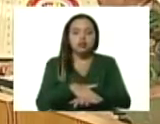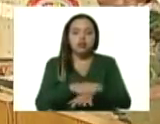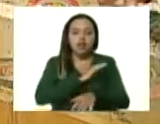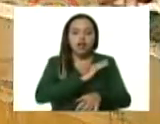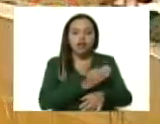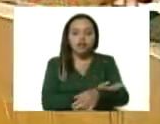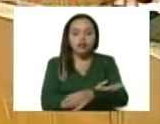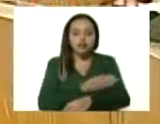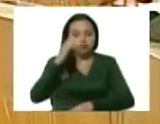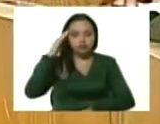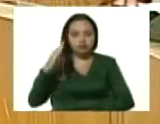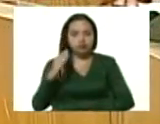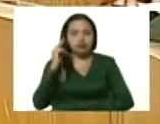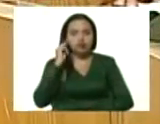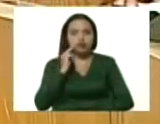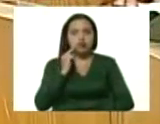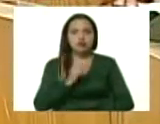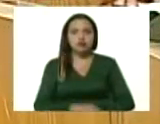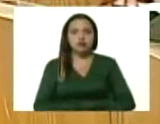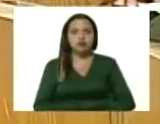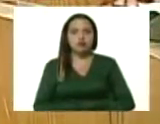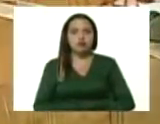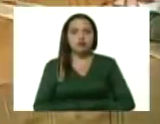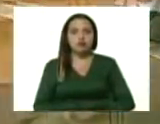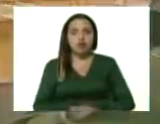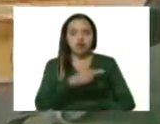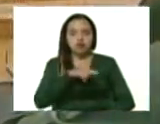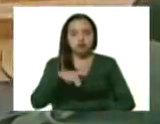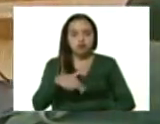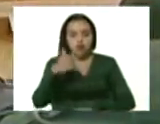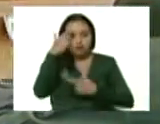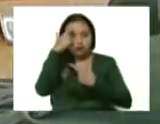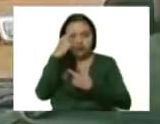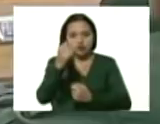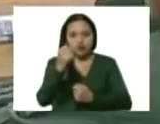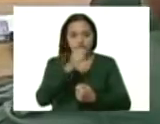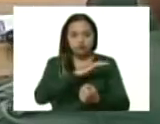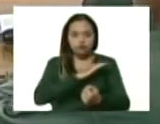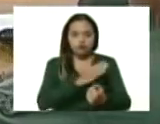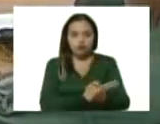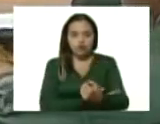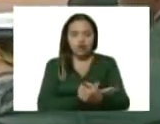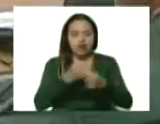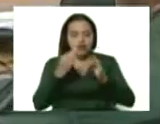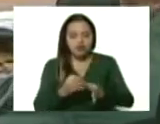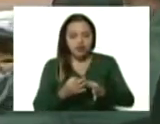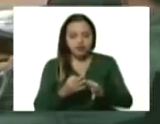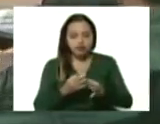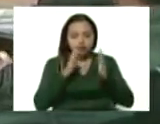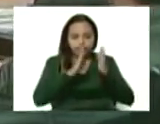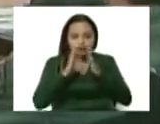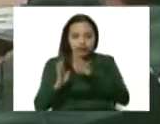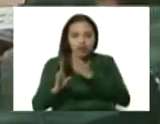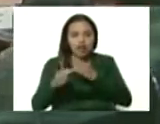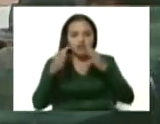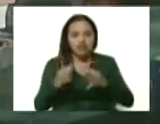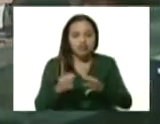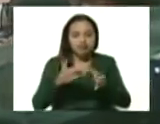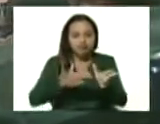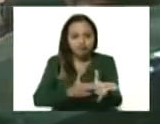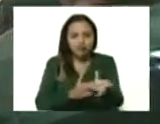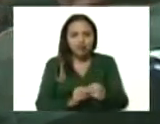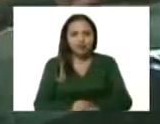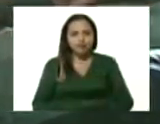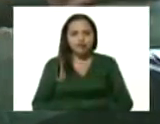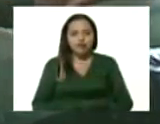Nacional Bolivariana. A nuestra muy profesional, poderosa y bien adiestrada y bien armada Fuerza Armada Nacional